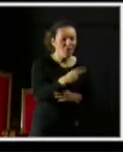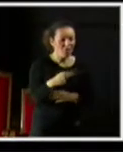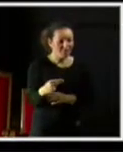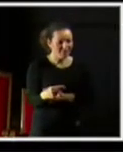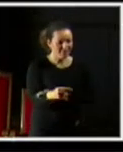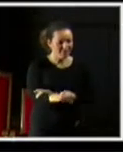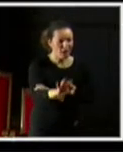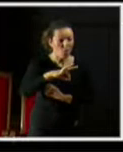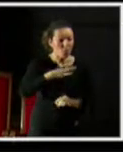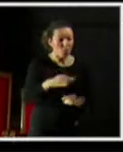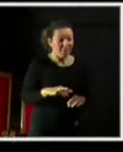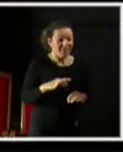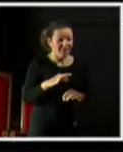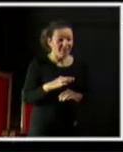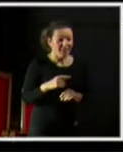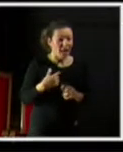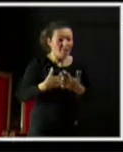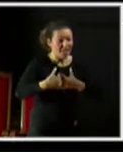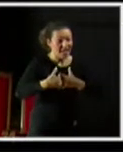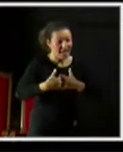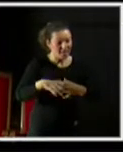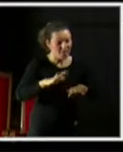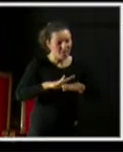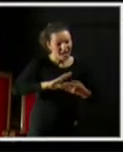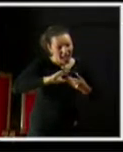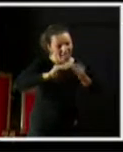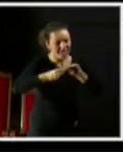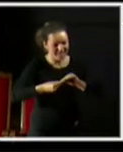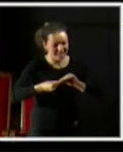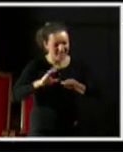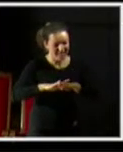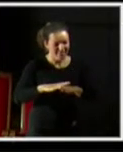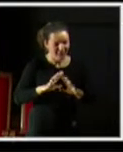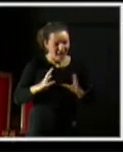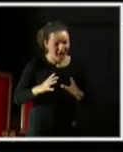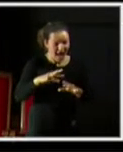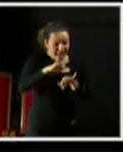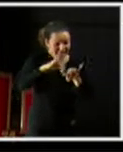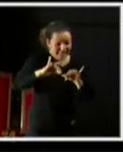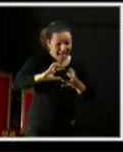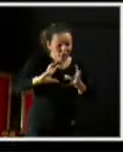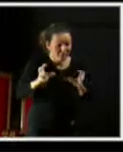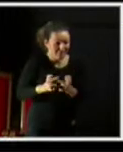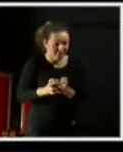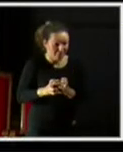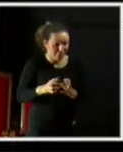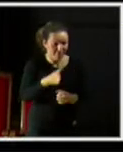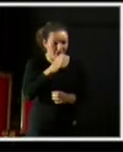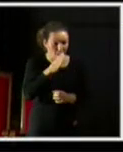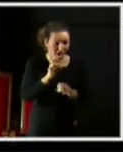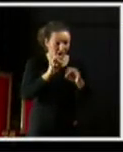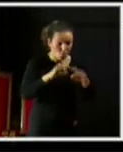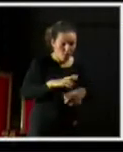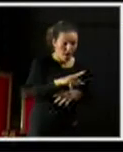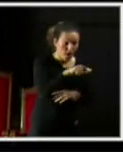y en este caso y en el de los anteriores tienen mecanismos para adaptarse a la concentración de aguas que haya en ese momento los mismos que tienen los otros dos